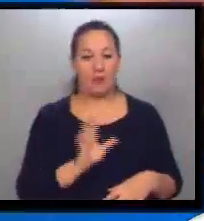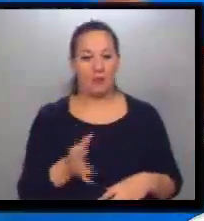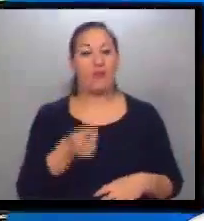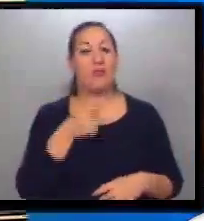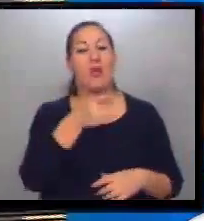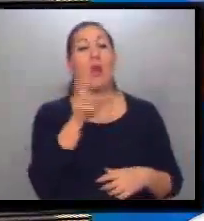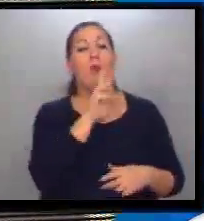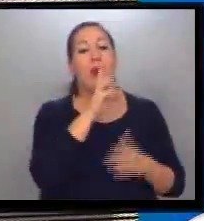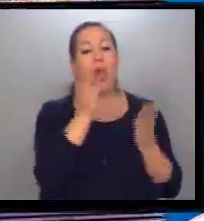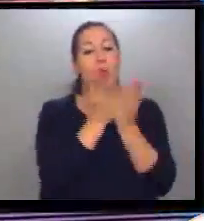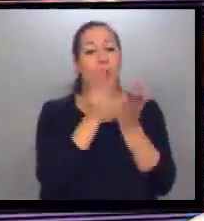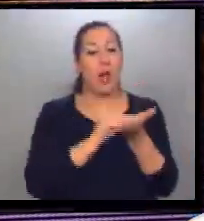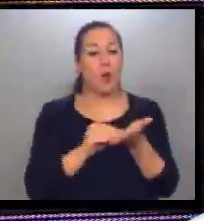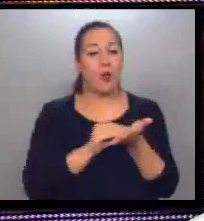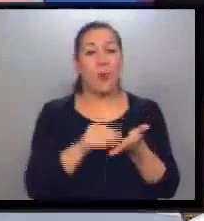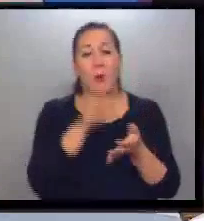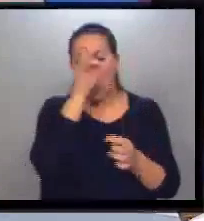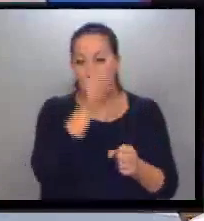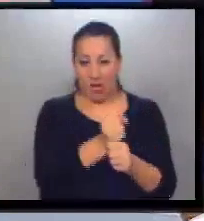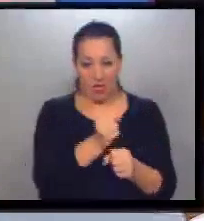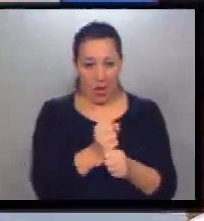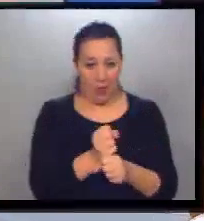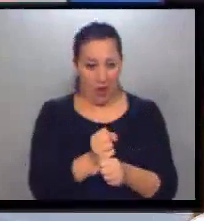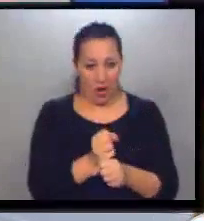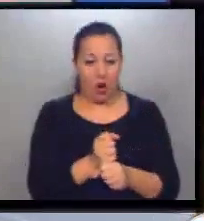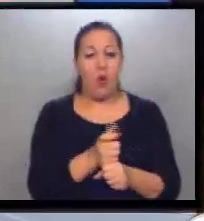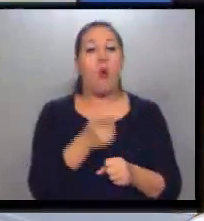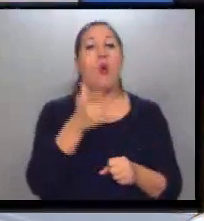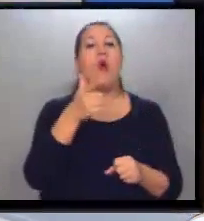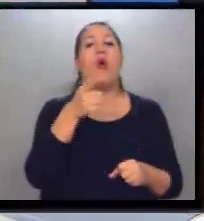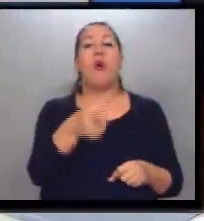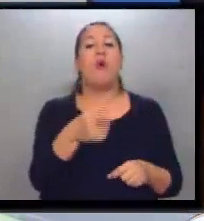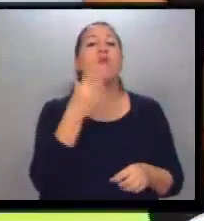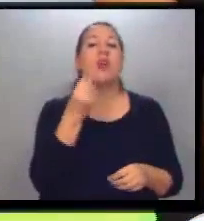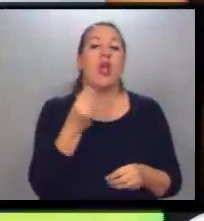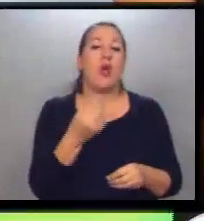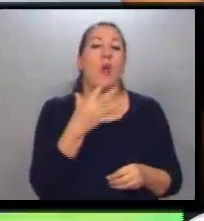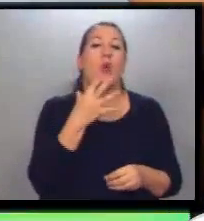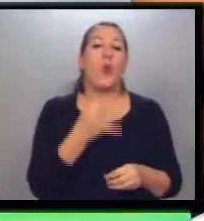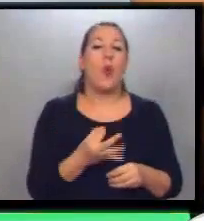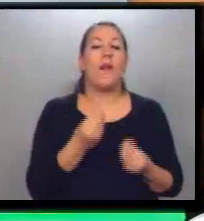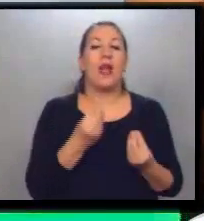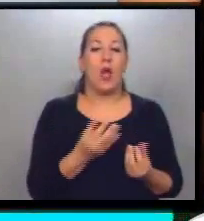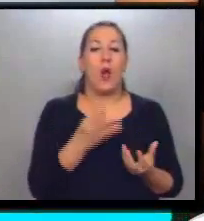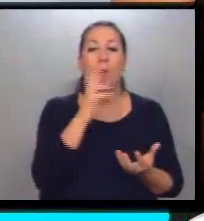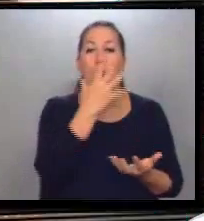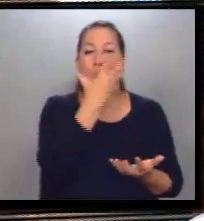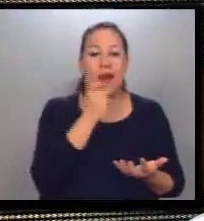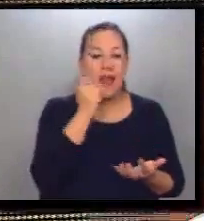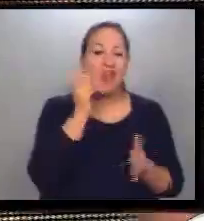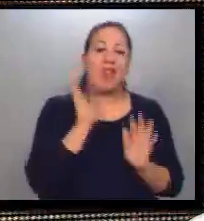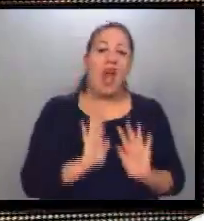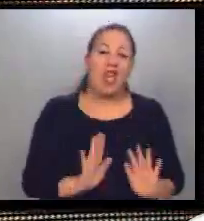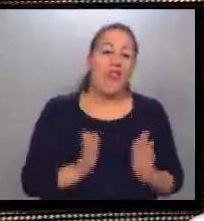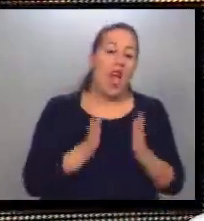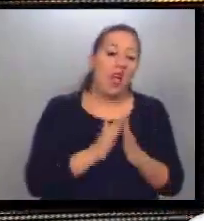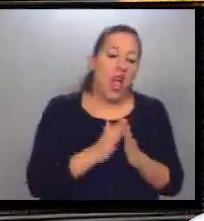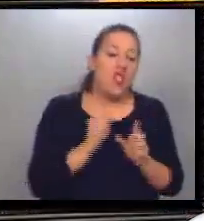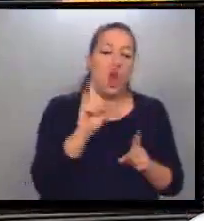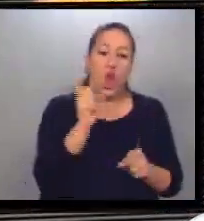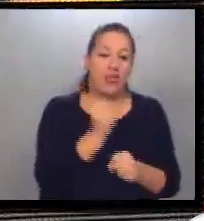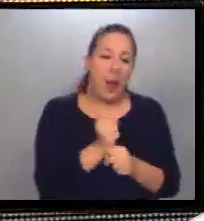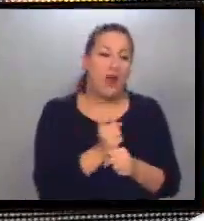futuro. Imaginate. Y no se equivocaron. Imagínate, dicen Claudio. No se equivocaron. Qué futuro, primera dama. Y te voy a decir más, después de que está con él,